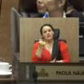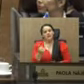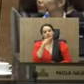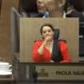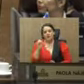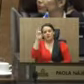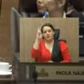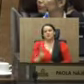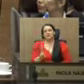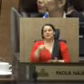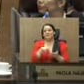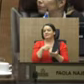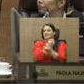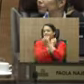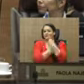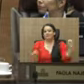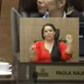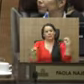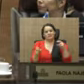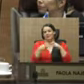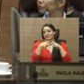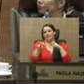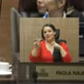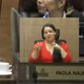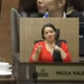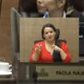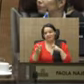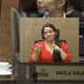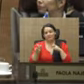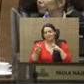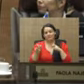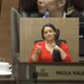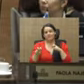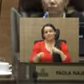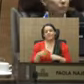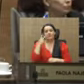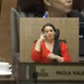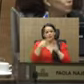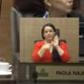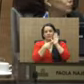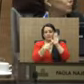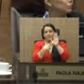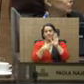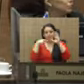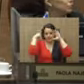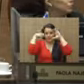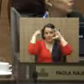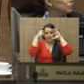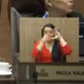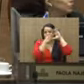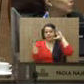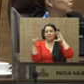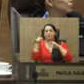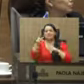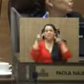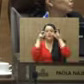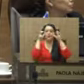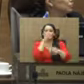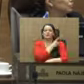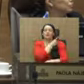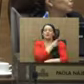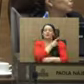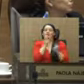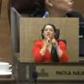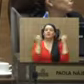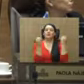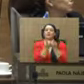es imposible de girar. Corre video. Escuchemos al director del Departamento